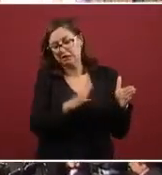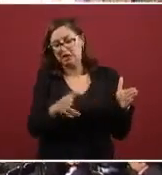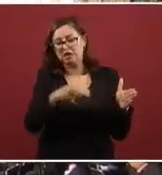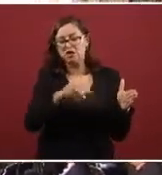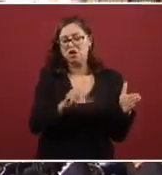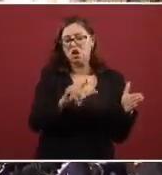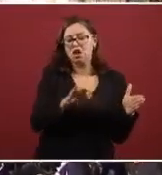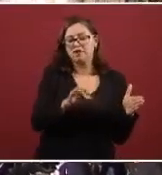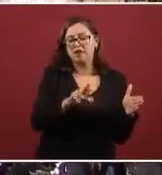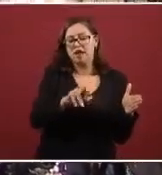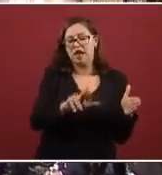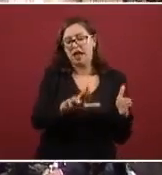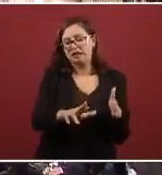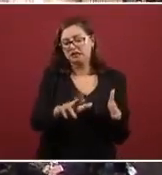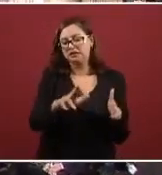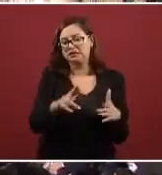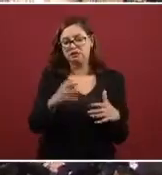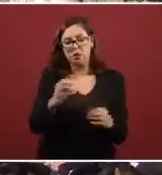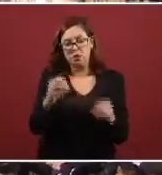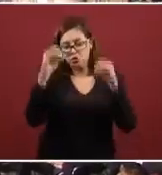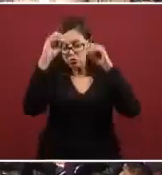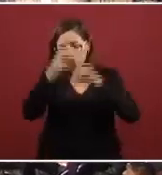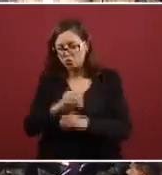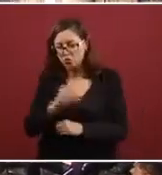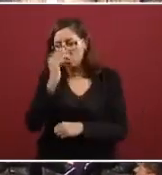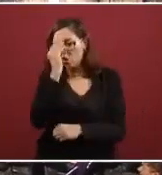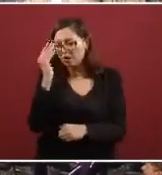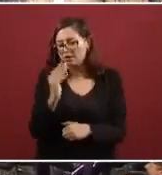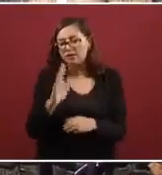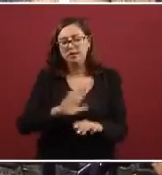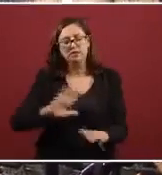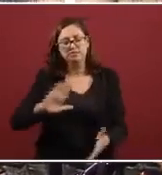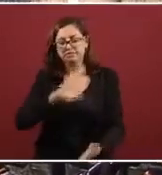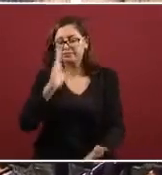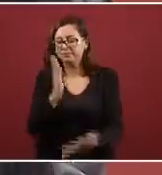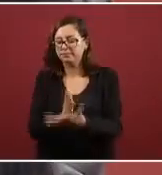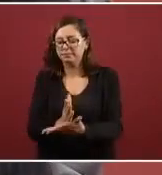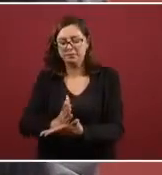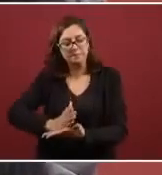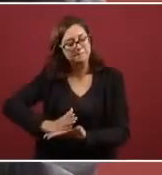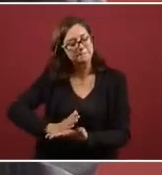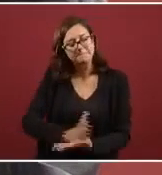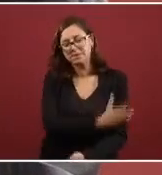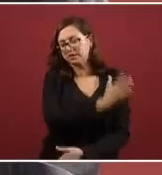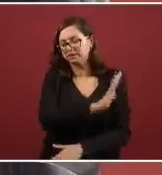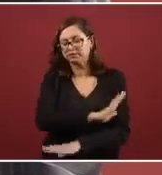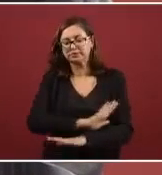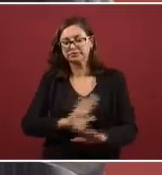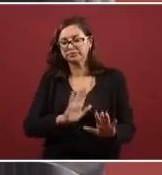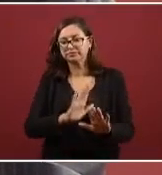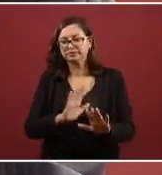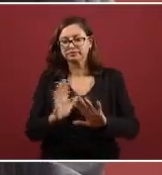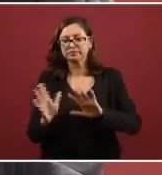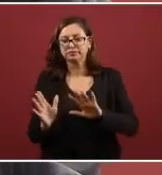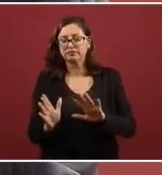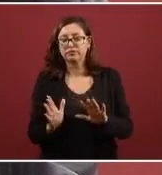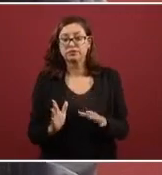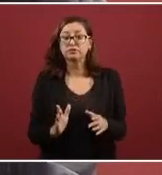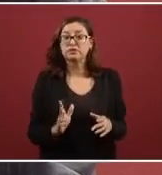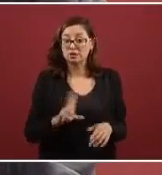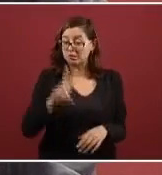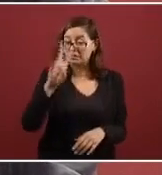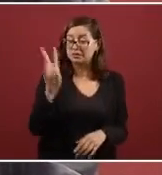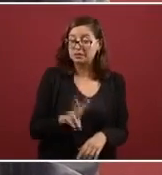del neoliberalismo y que pensemos la larga noche, la